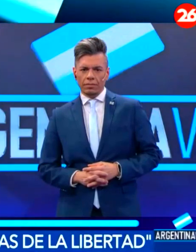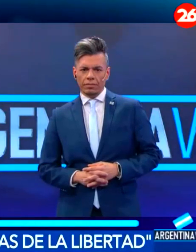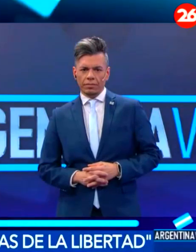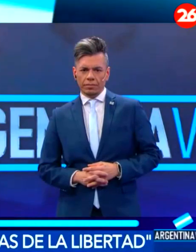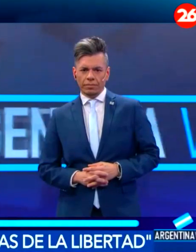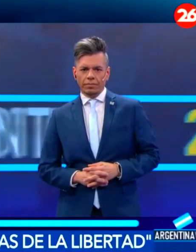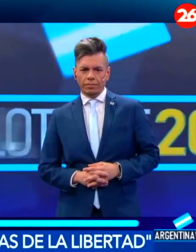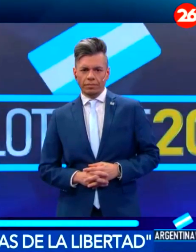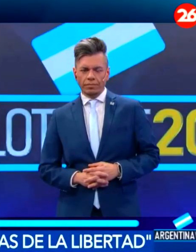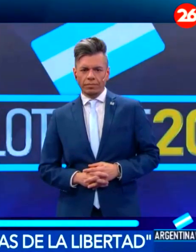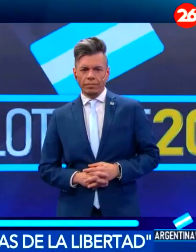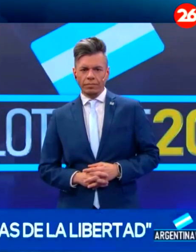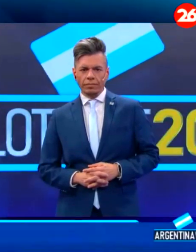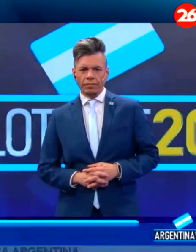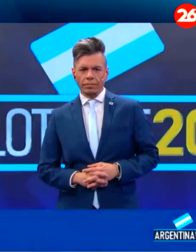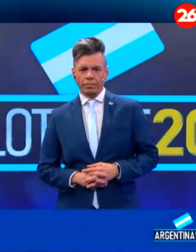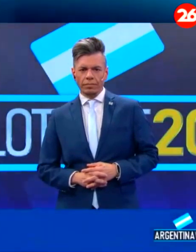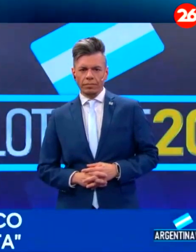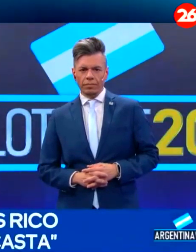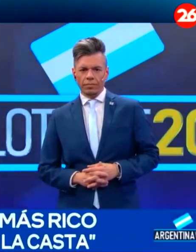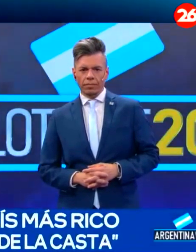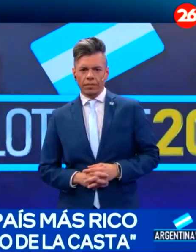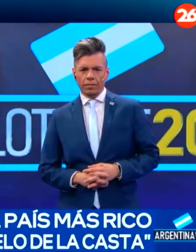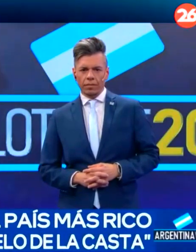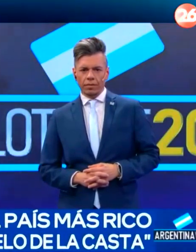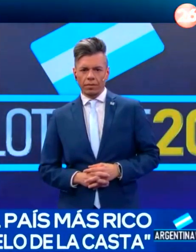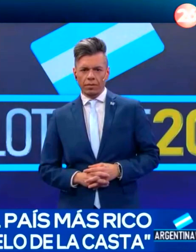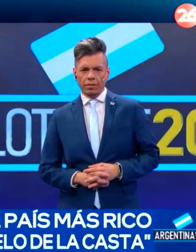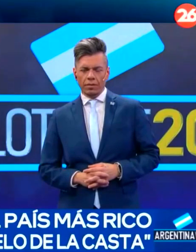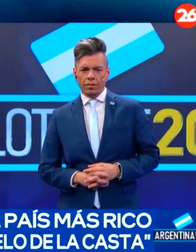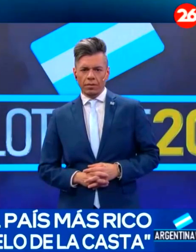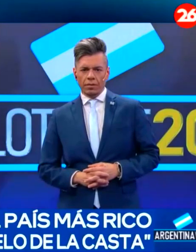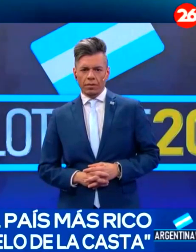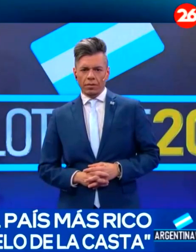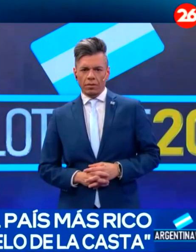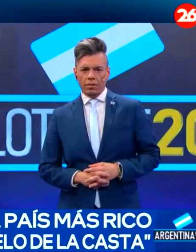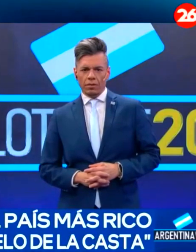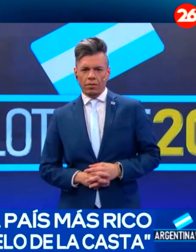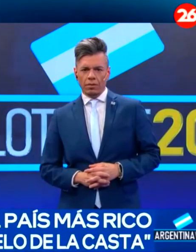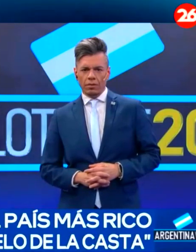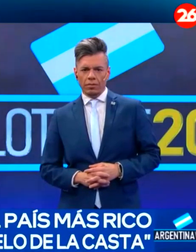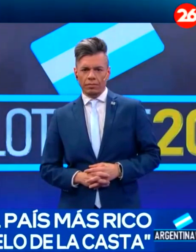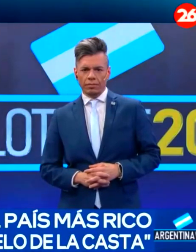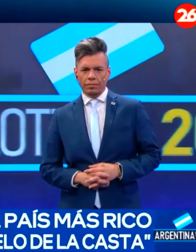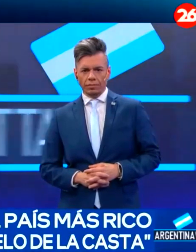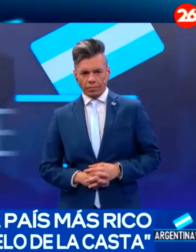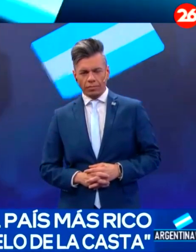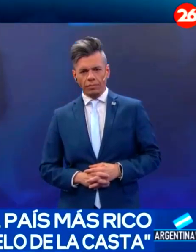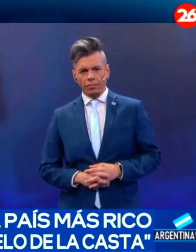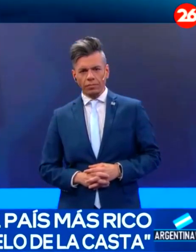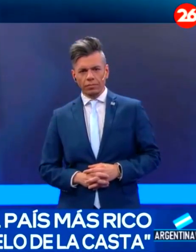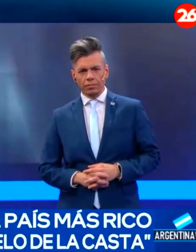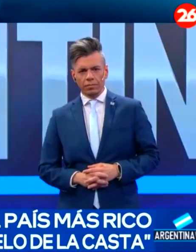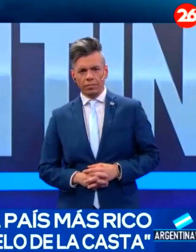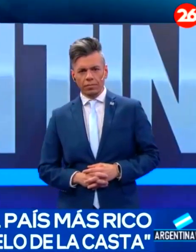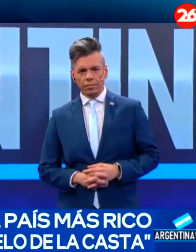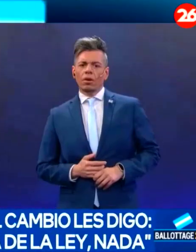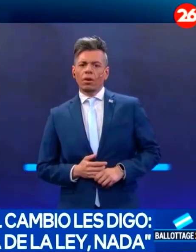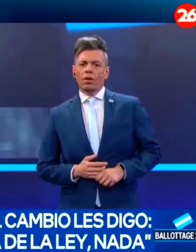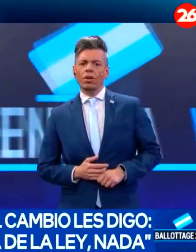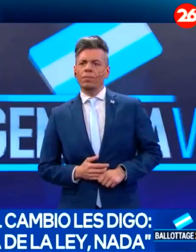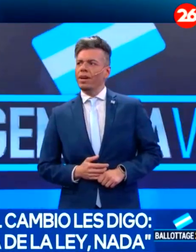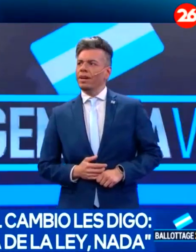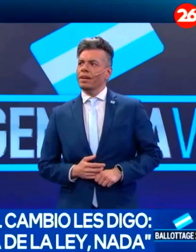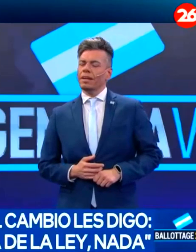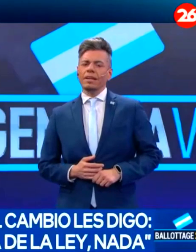del voto. Yo lo que más rescato de la ciudadanía en general, ni siquiera es que hayan ido a votar, es que hayamos encontrado la solución a este problema de una forma pacífica.